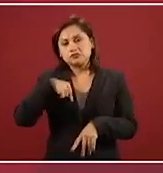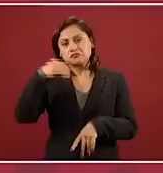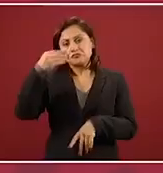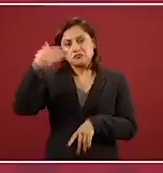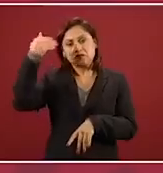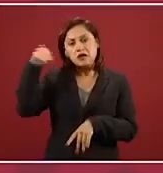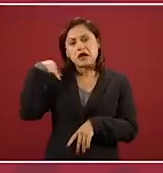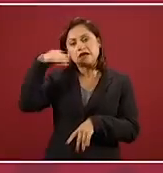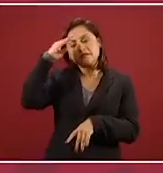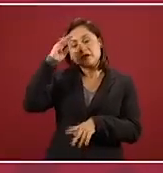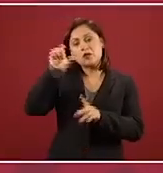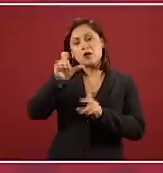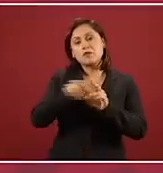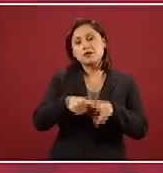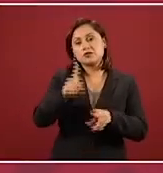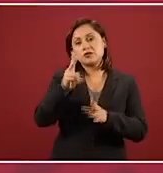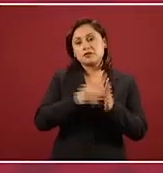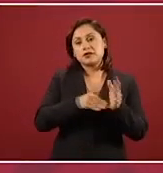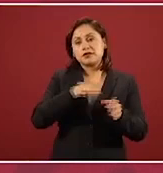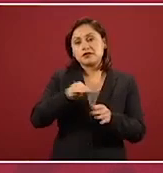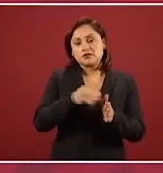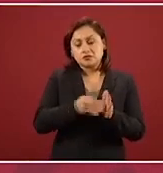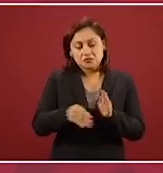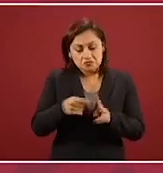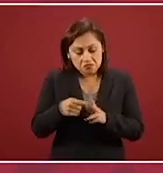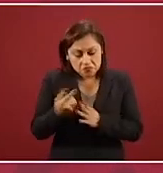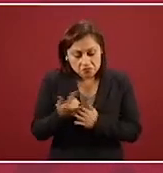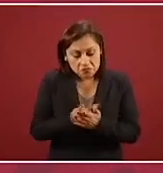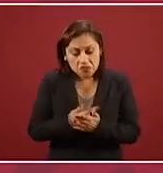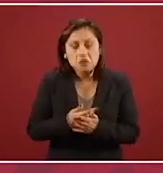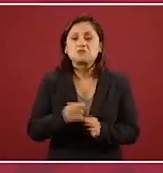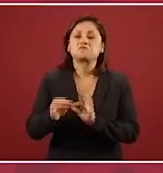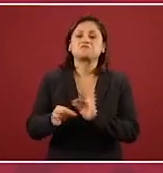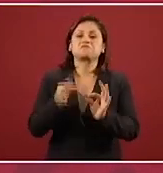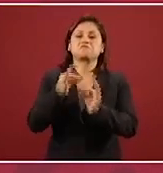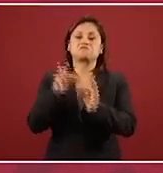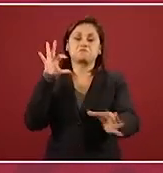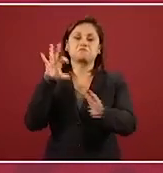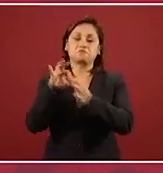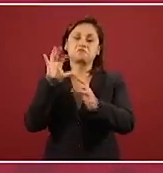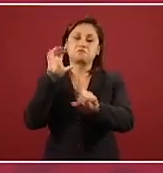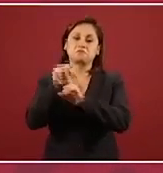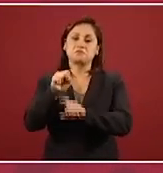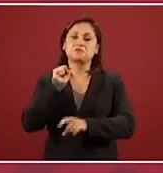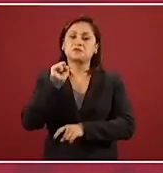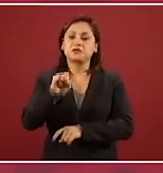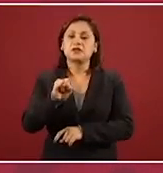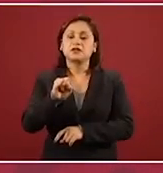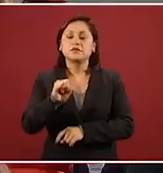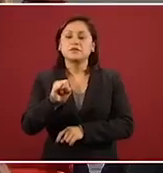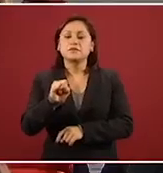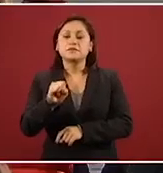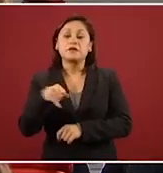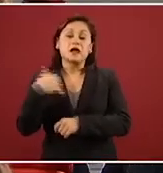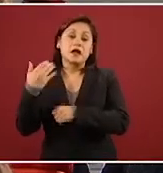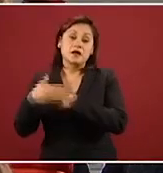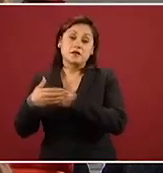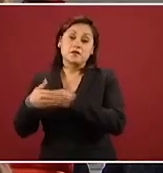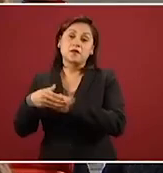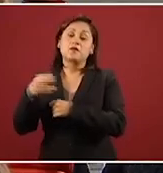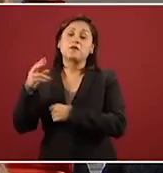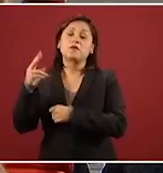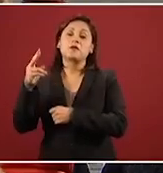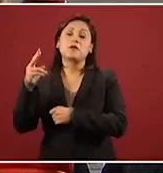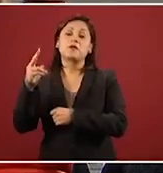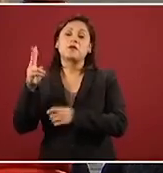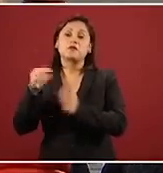al inicio del año, o sea, vamos al 100% de la meta que se había cumplido. Tenemos que esperar los datos del cierre de diciembre para